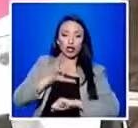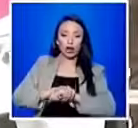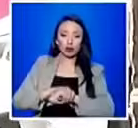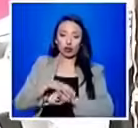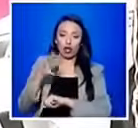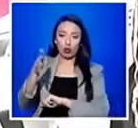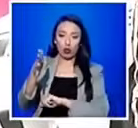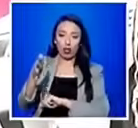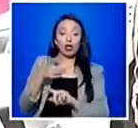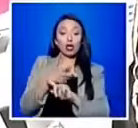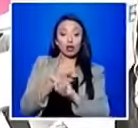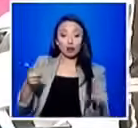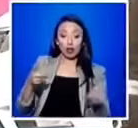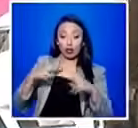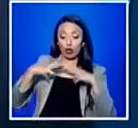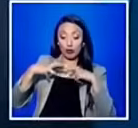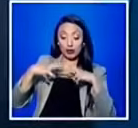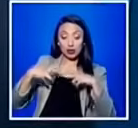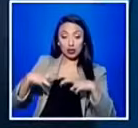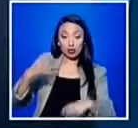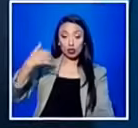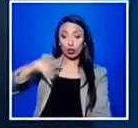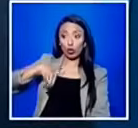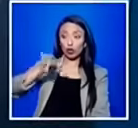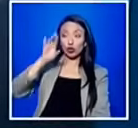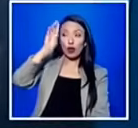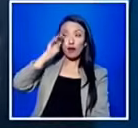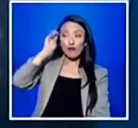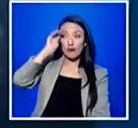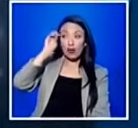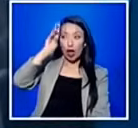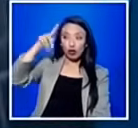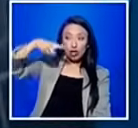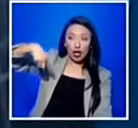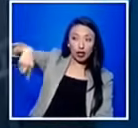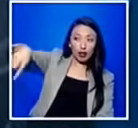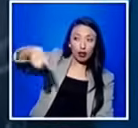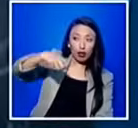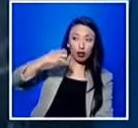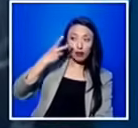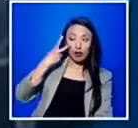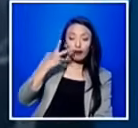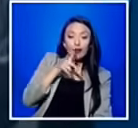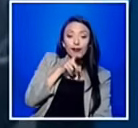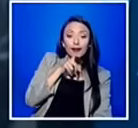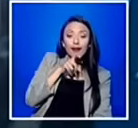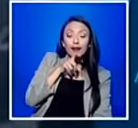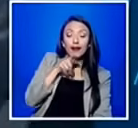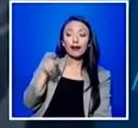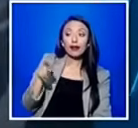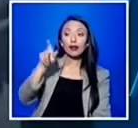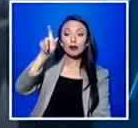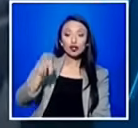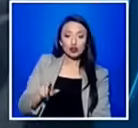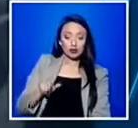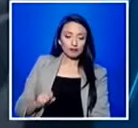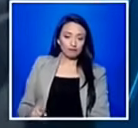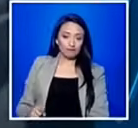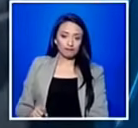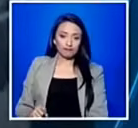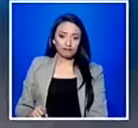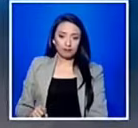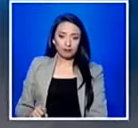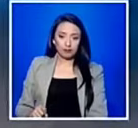la policía sigue con las indagaciones con la ayuda de las cámaras de seguridad del sector, a fin de identificar a los